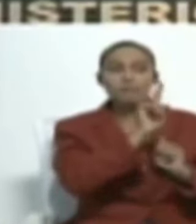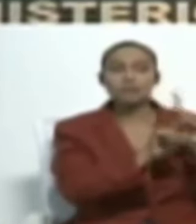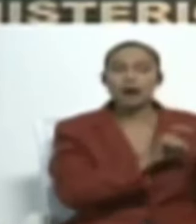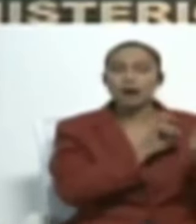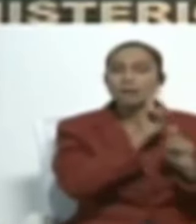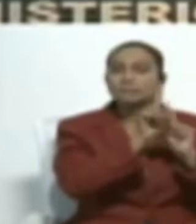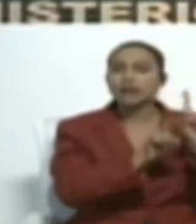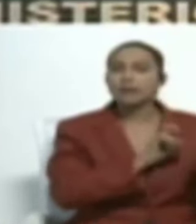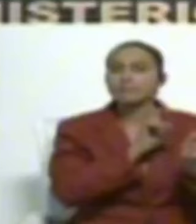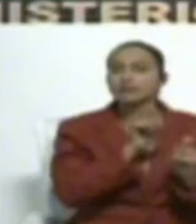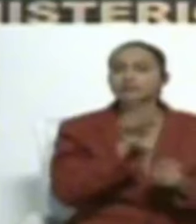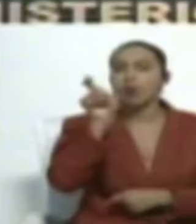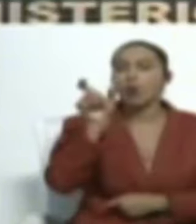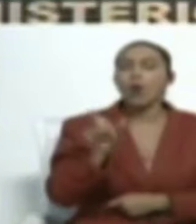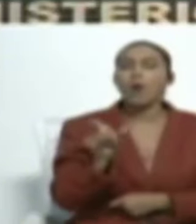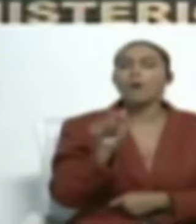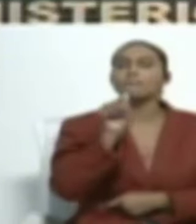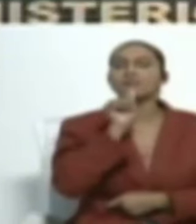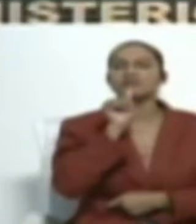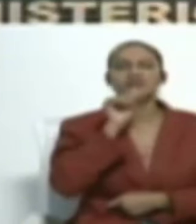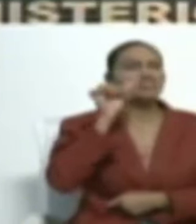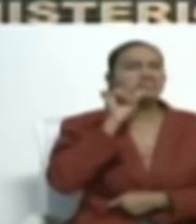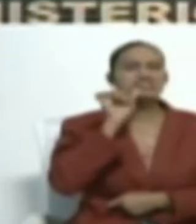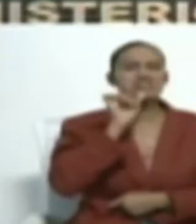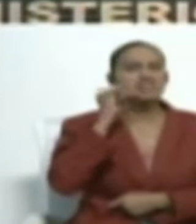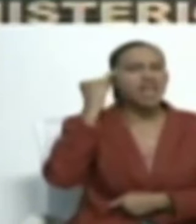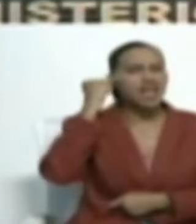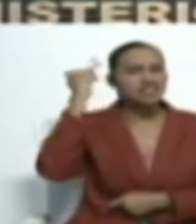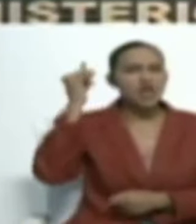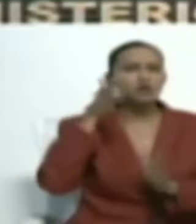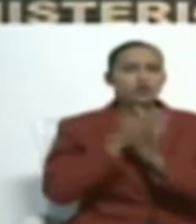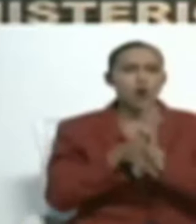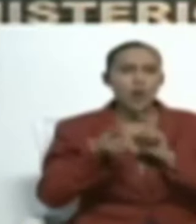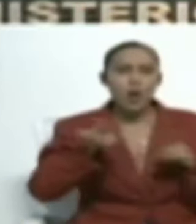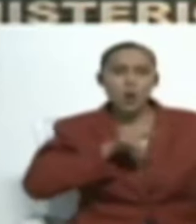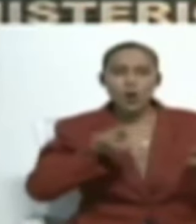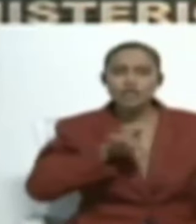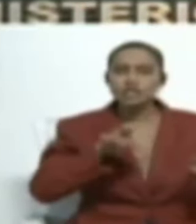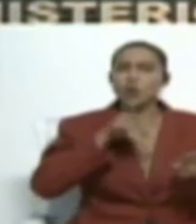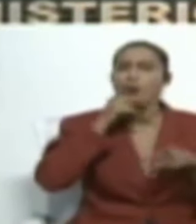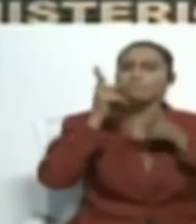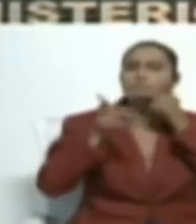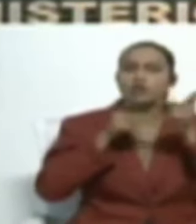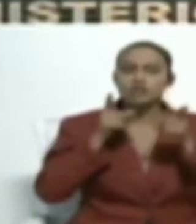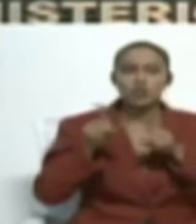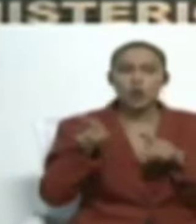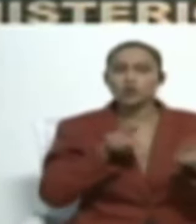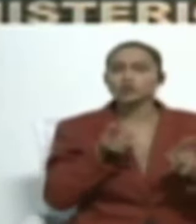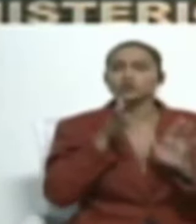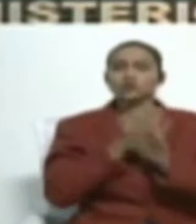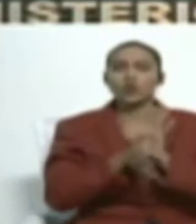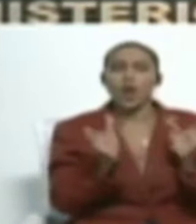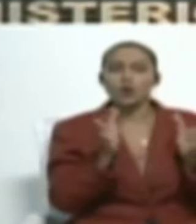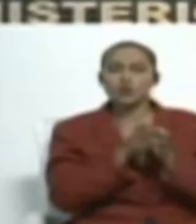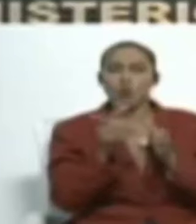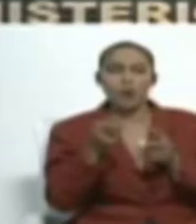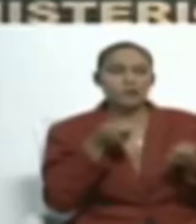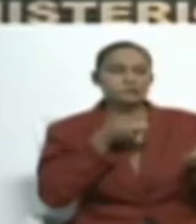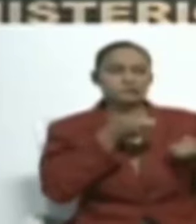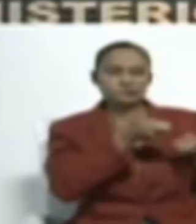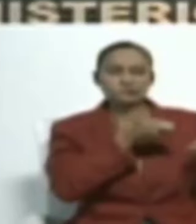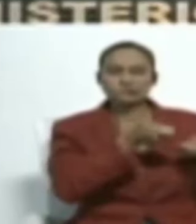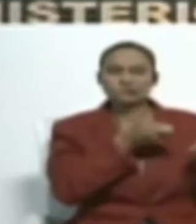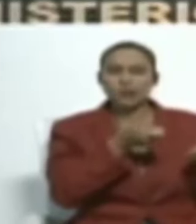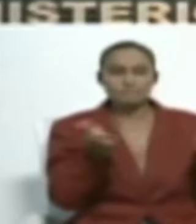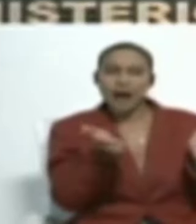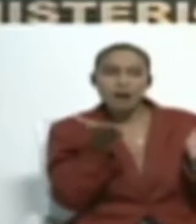el operador, no solamente político y logístico del grupo, sino como el instigador para la acción